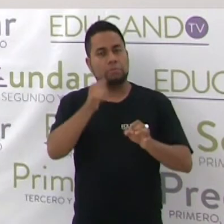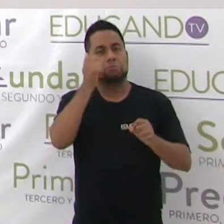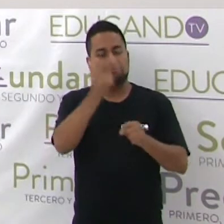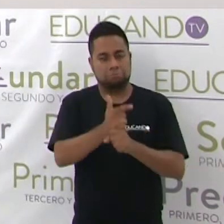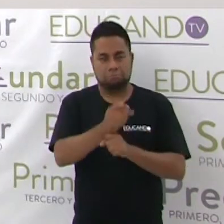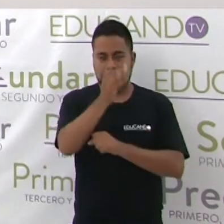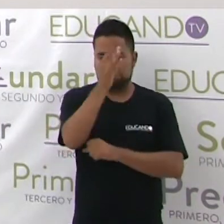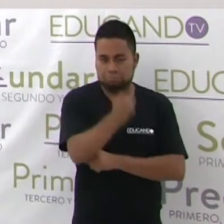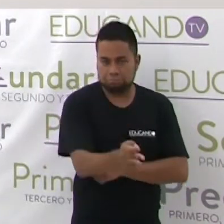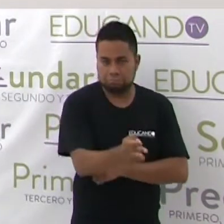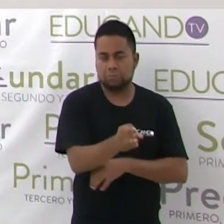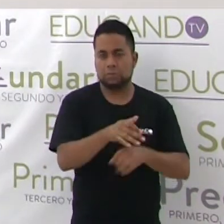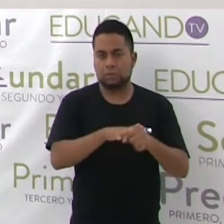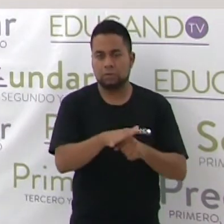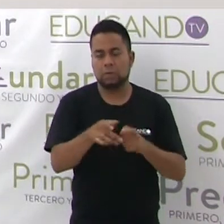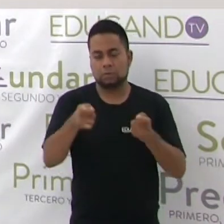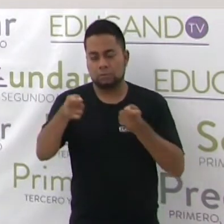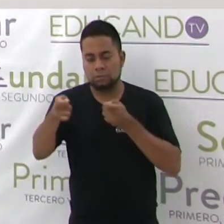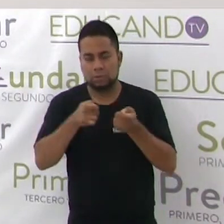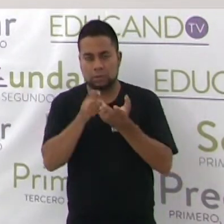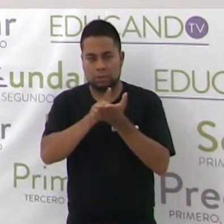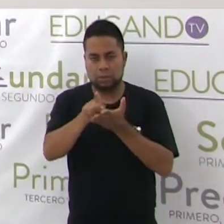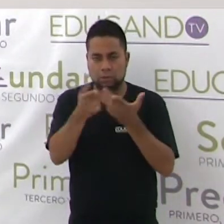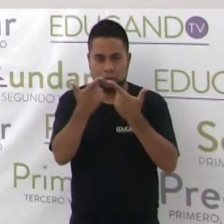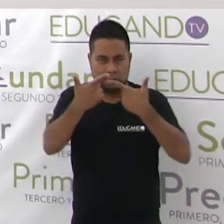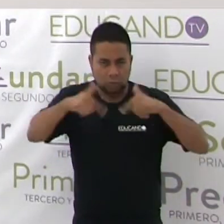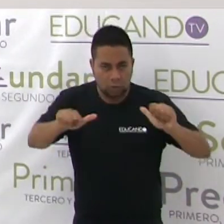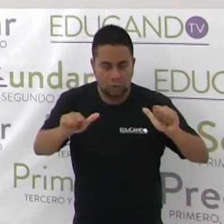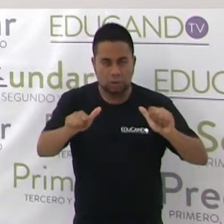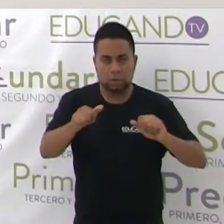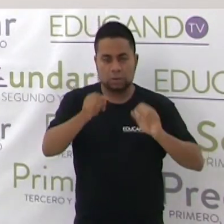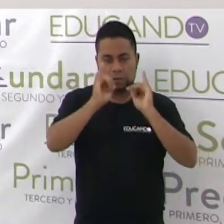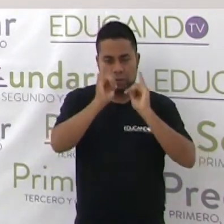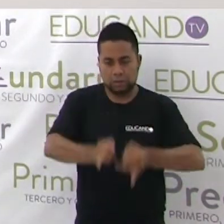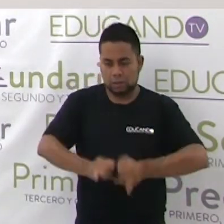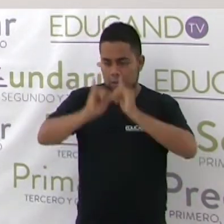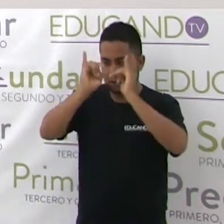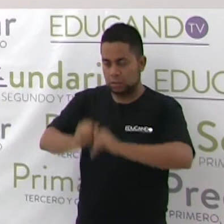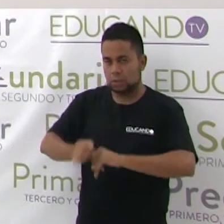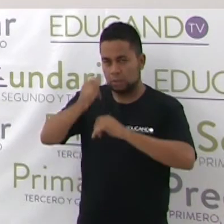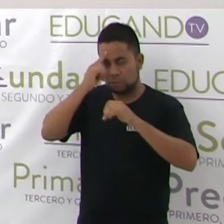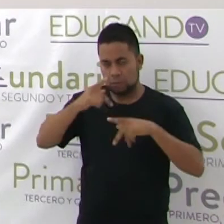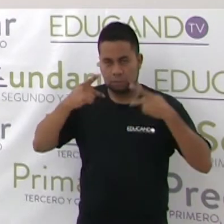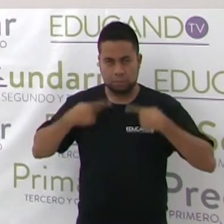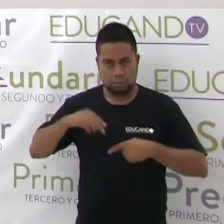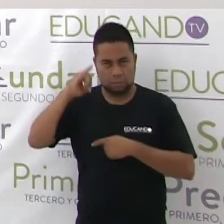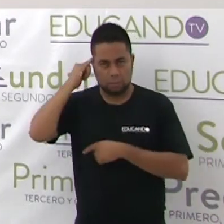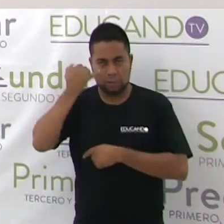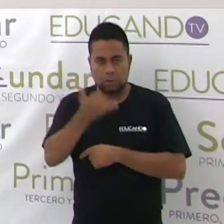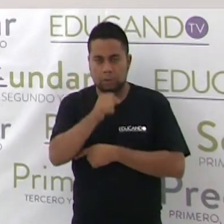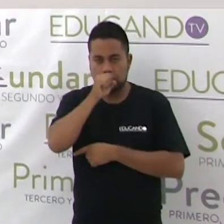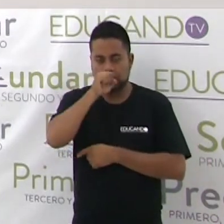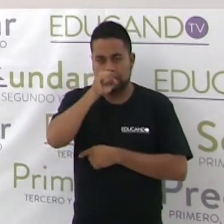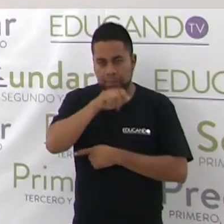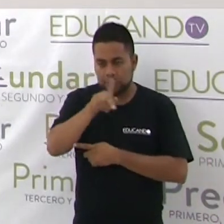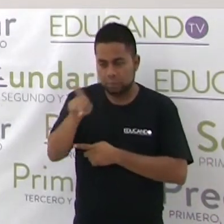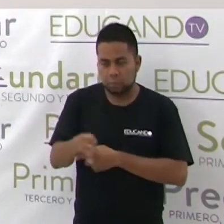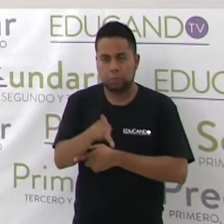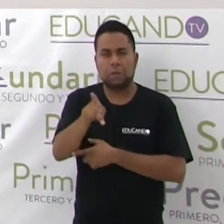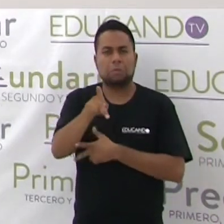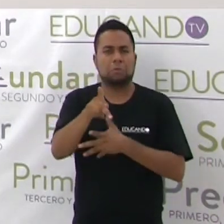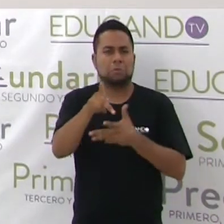reconocimiento y regular los derechos lingüísticos e individuales de los indígenas y de los pueblos y